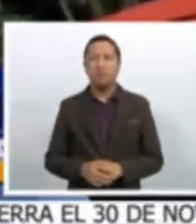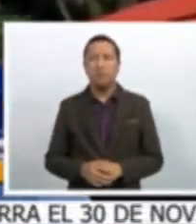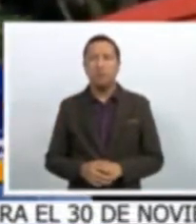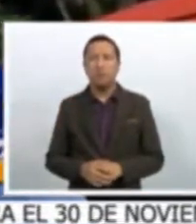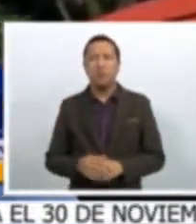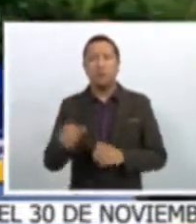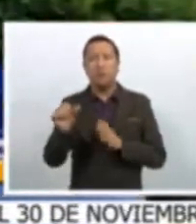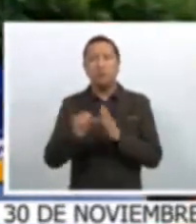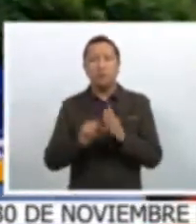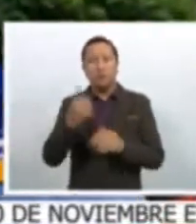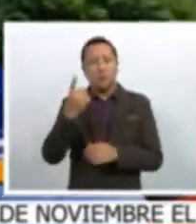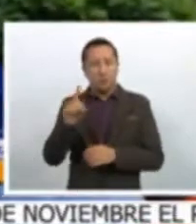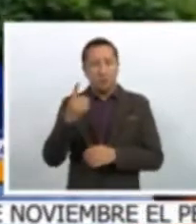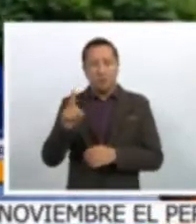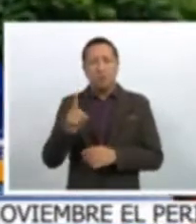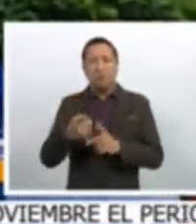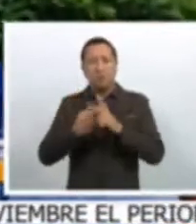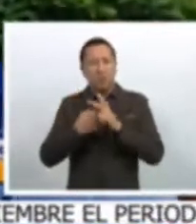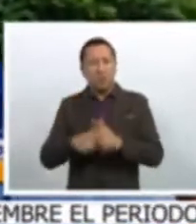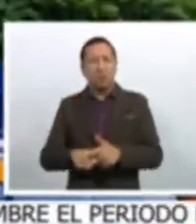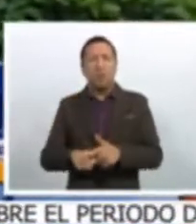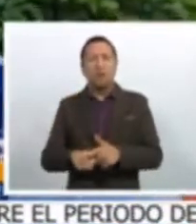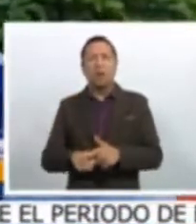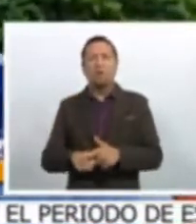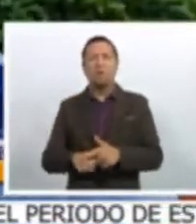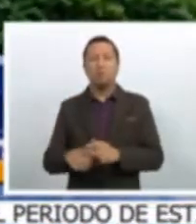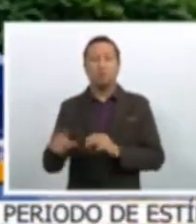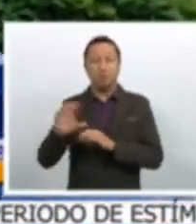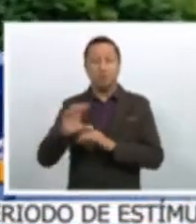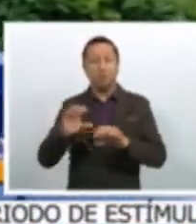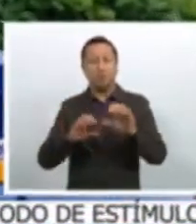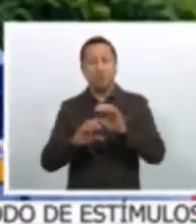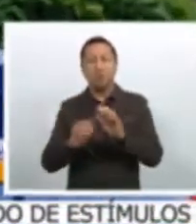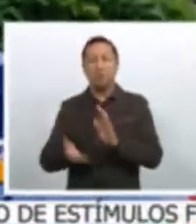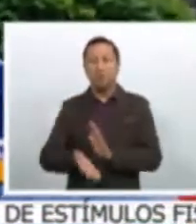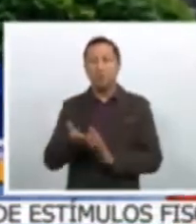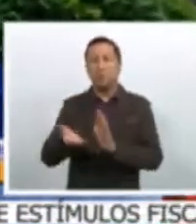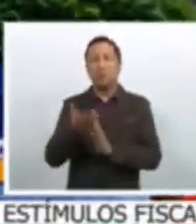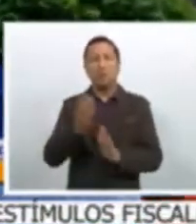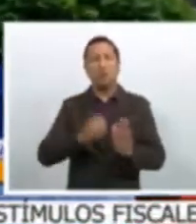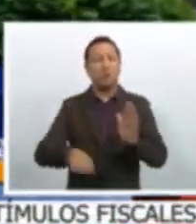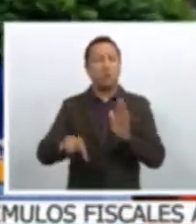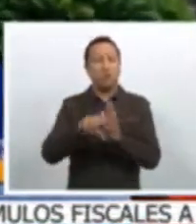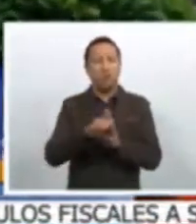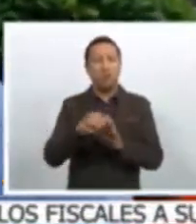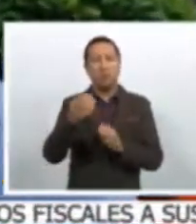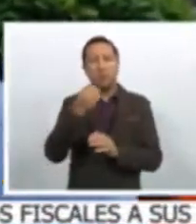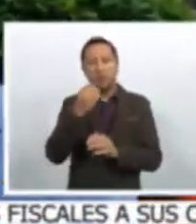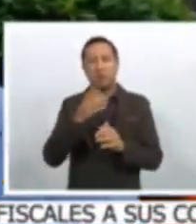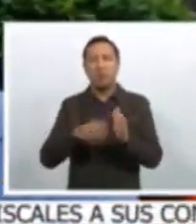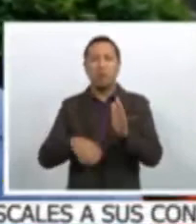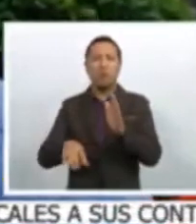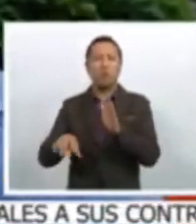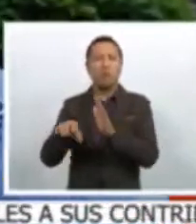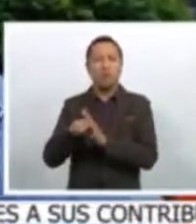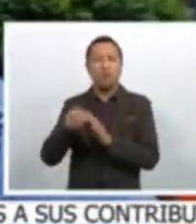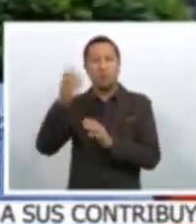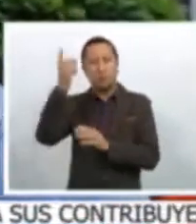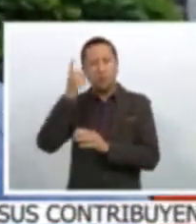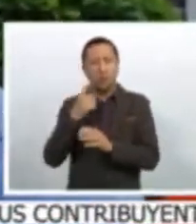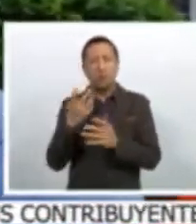la primera piedra. Comedor, áreas de espera, áreas de entretenimiento, una pequeña cancha de usos múltiples para